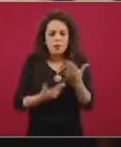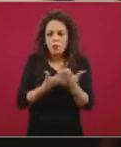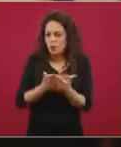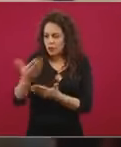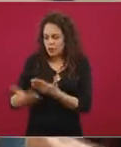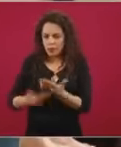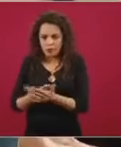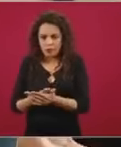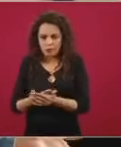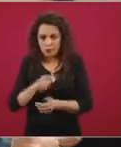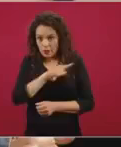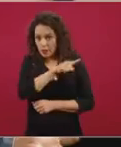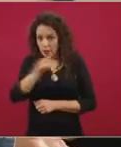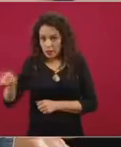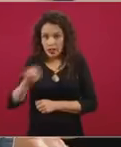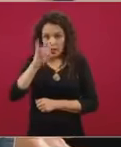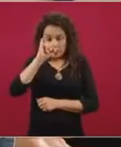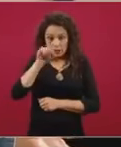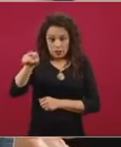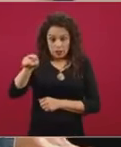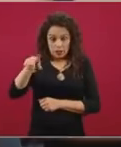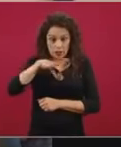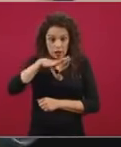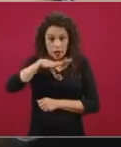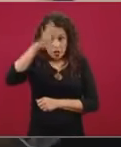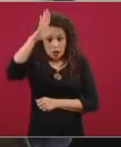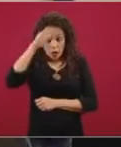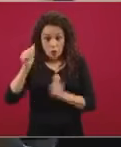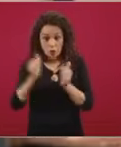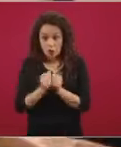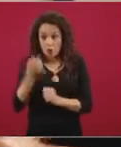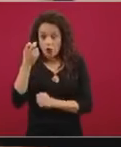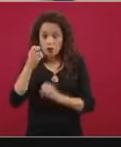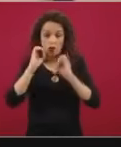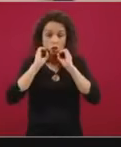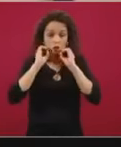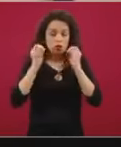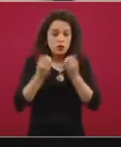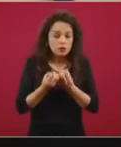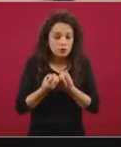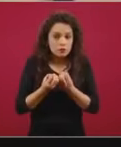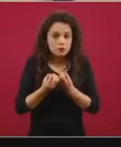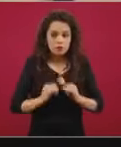se está contemplando un convenio con estos organismos, pues para